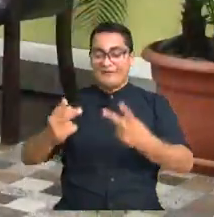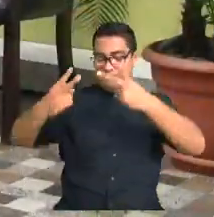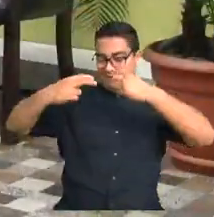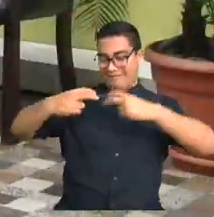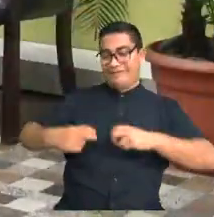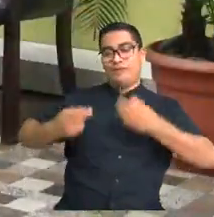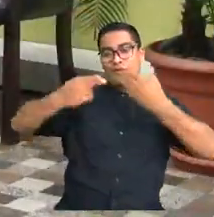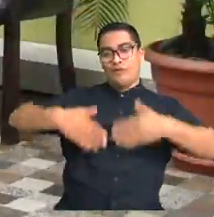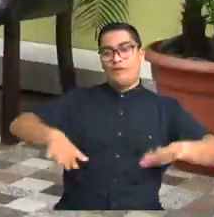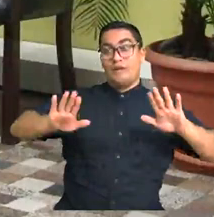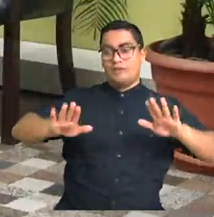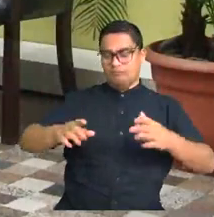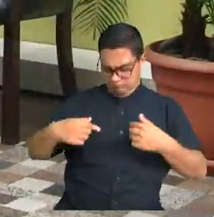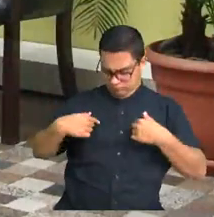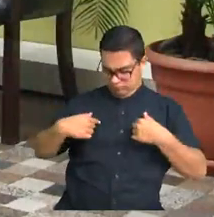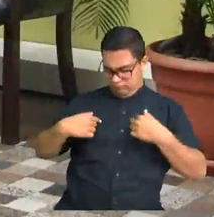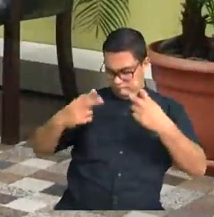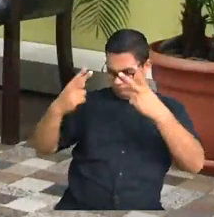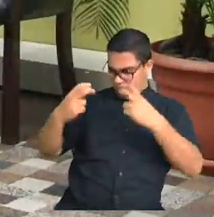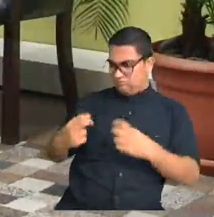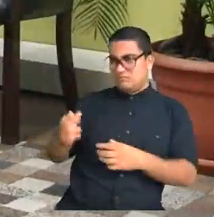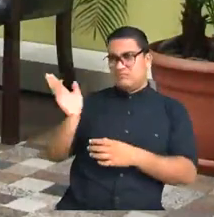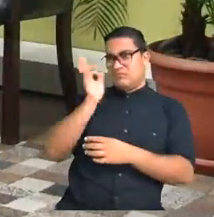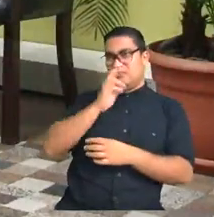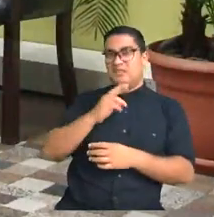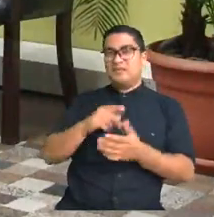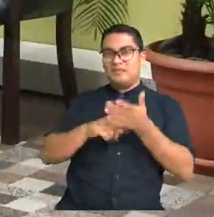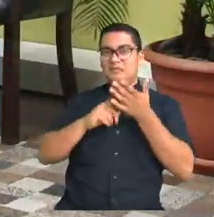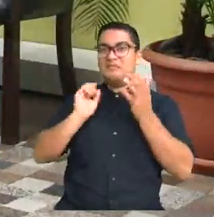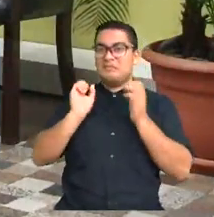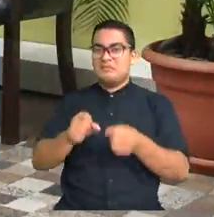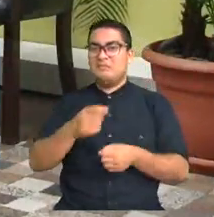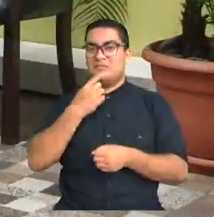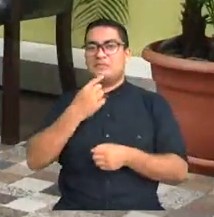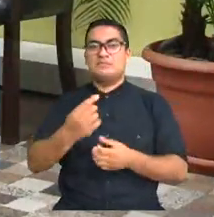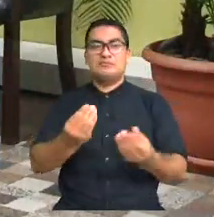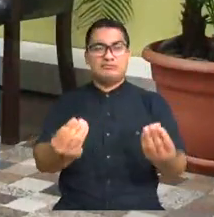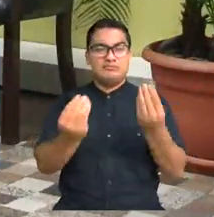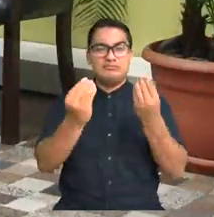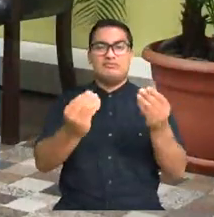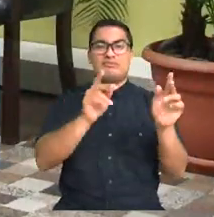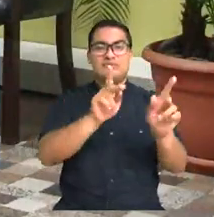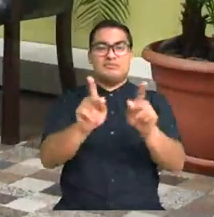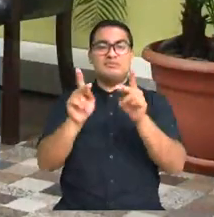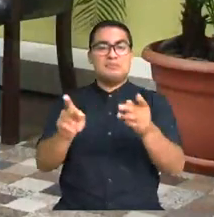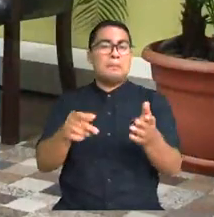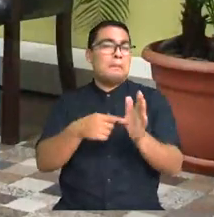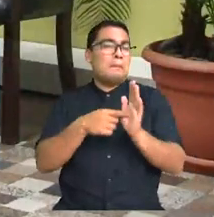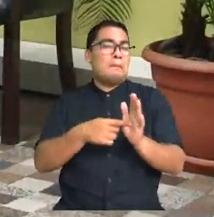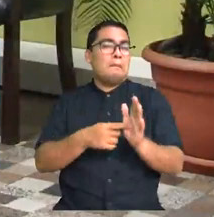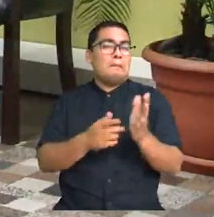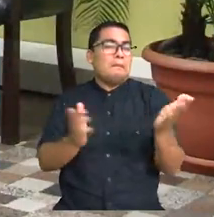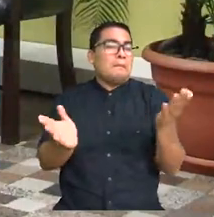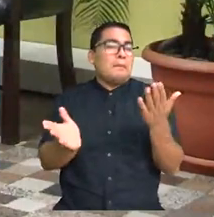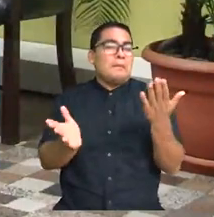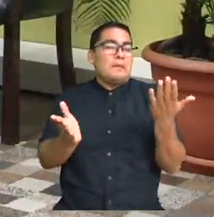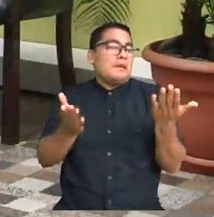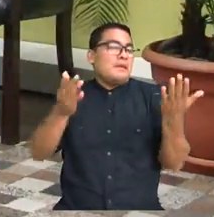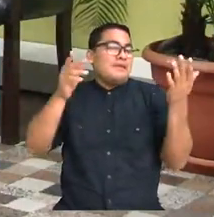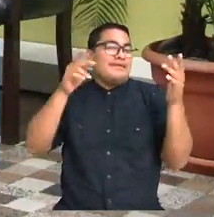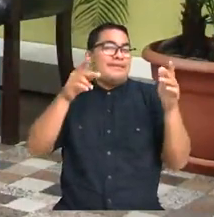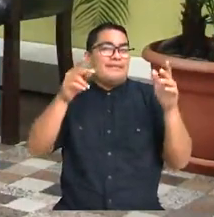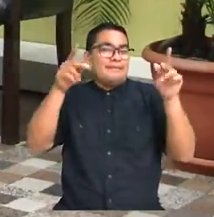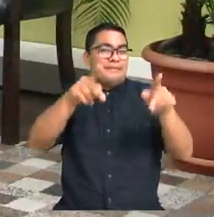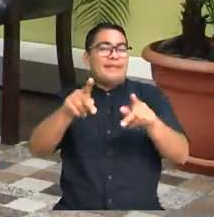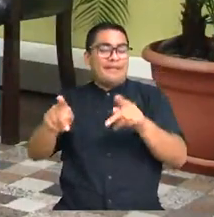lo que no es normal o está enfermo. Uh-huh. Doctora, muchas veces las personas no le dan importancia porque piensan o dicen de que el